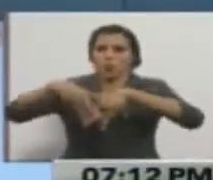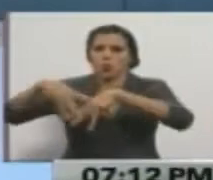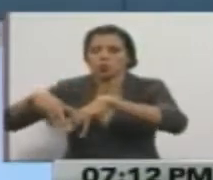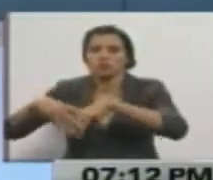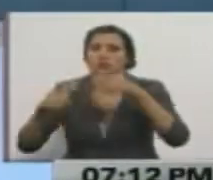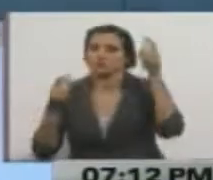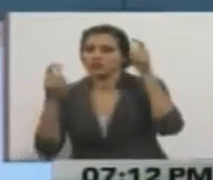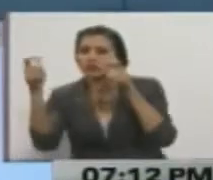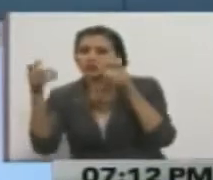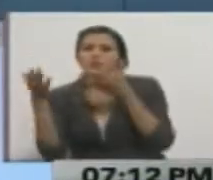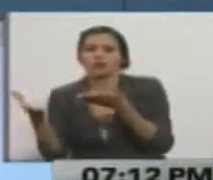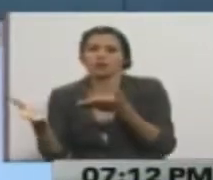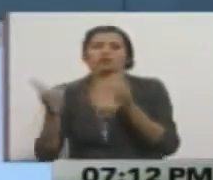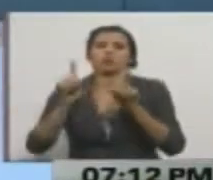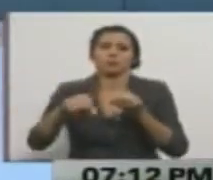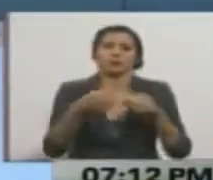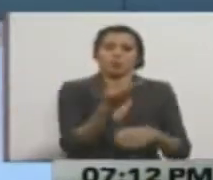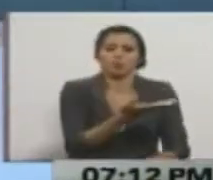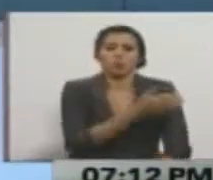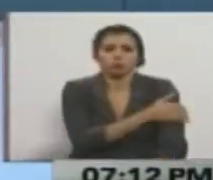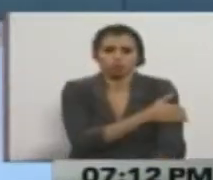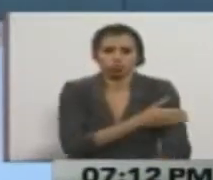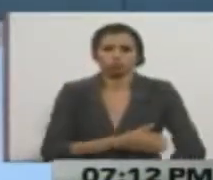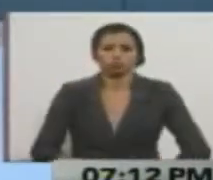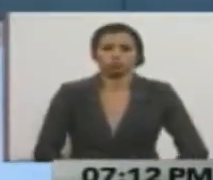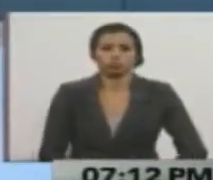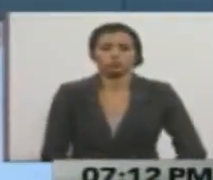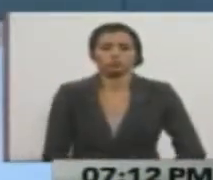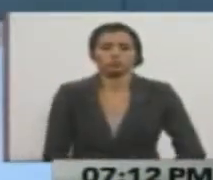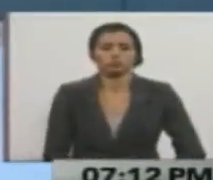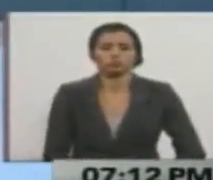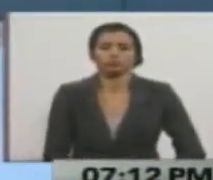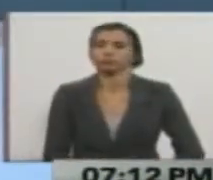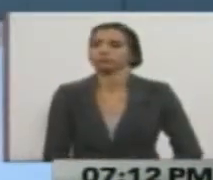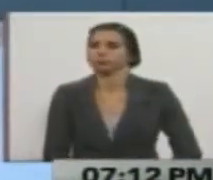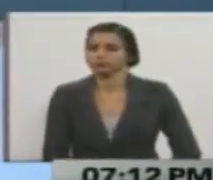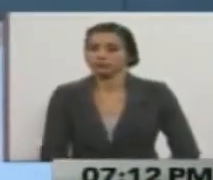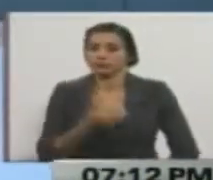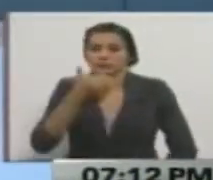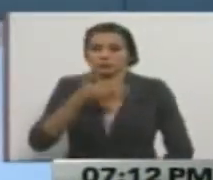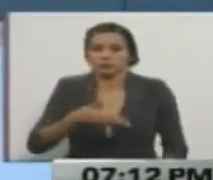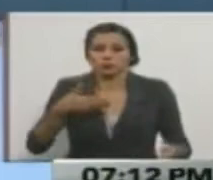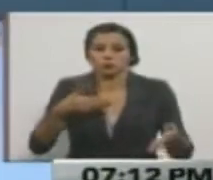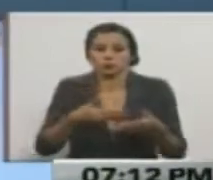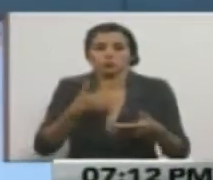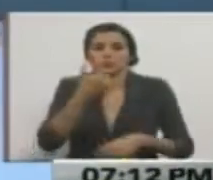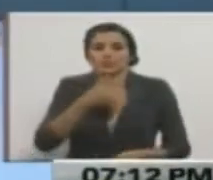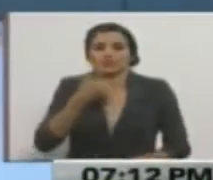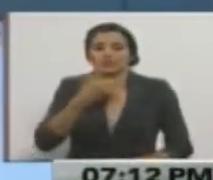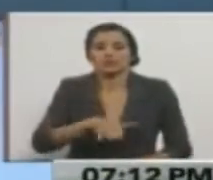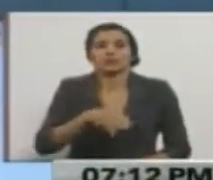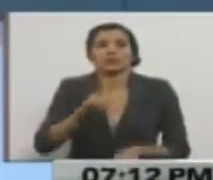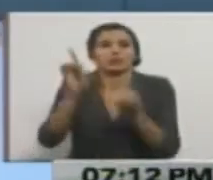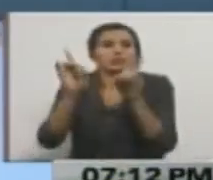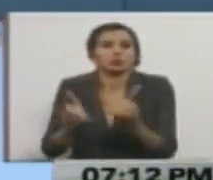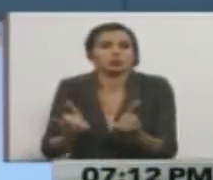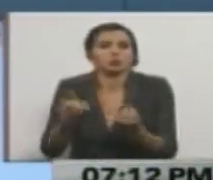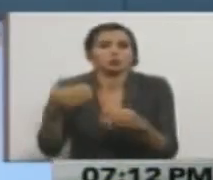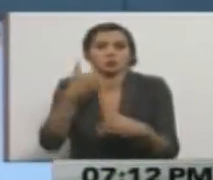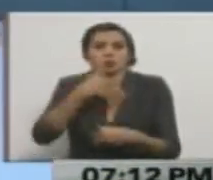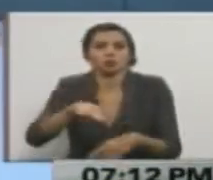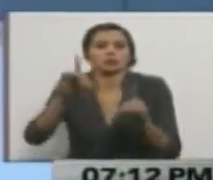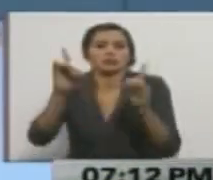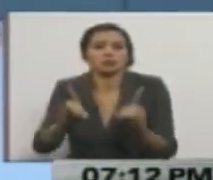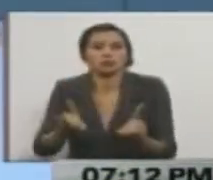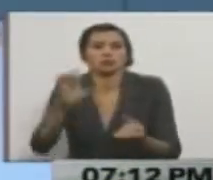chavismo como de la oposición, en vísperas de las decisiones que habría de tomar el